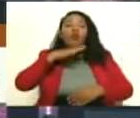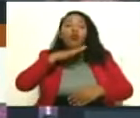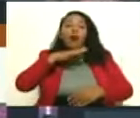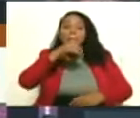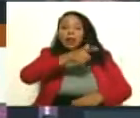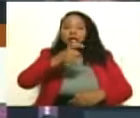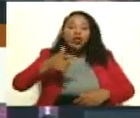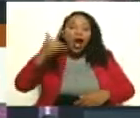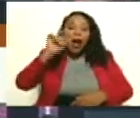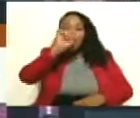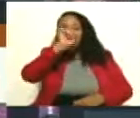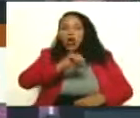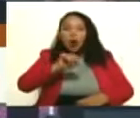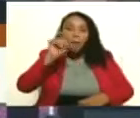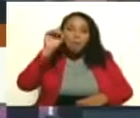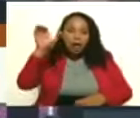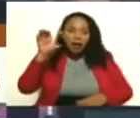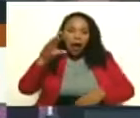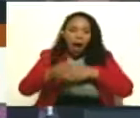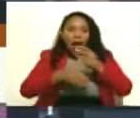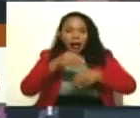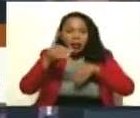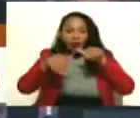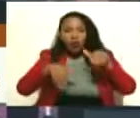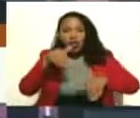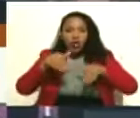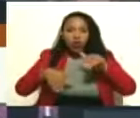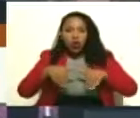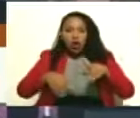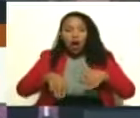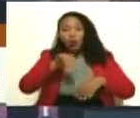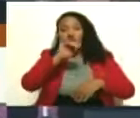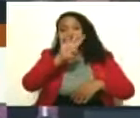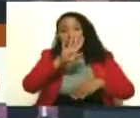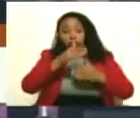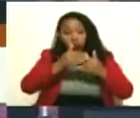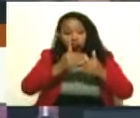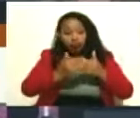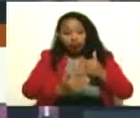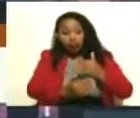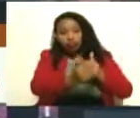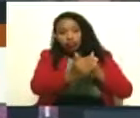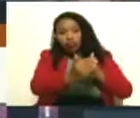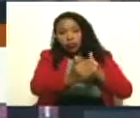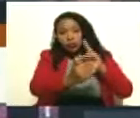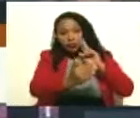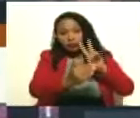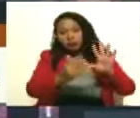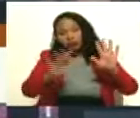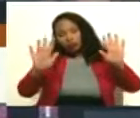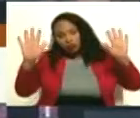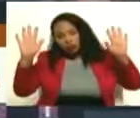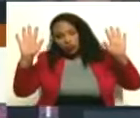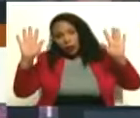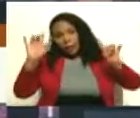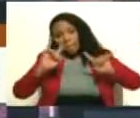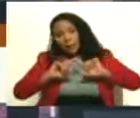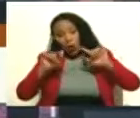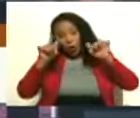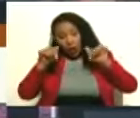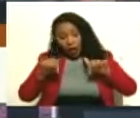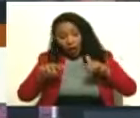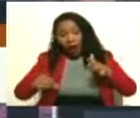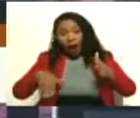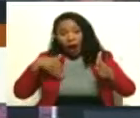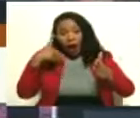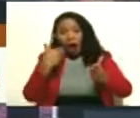patriotas a ejercer el derecho al voto. Ya del 4 en adelante, veremos. Pero de aquí